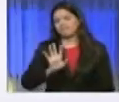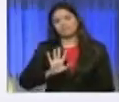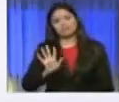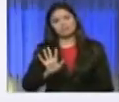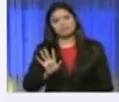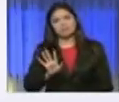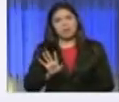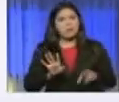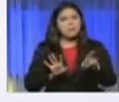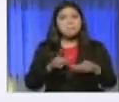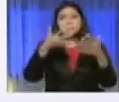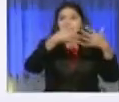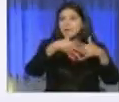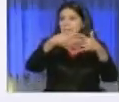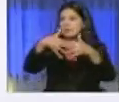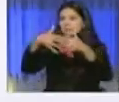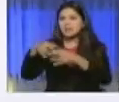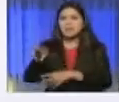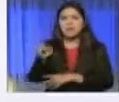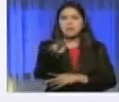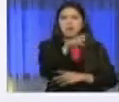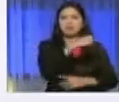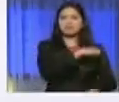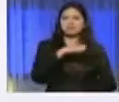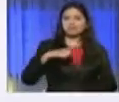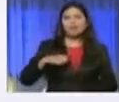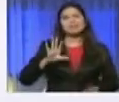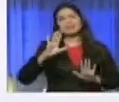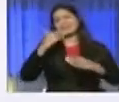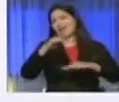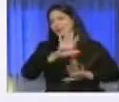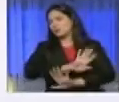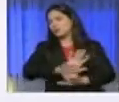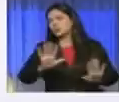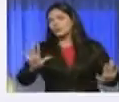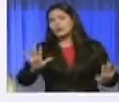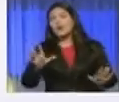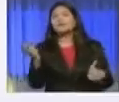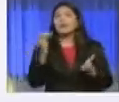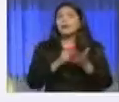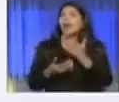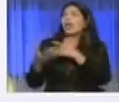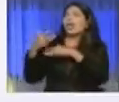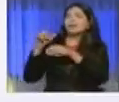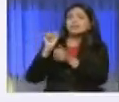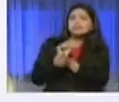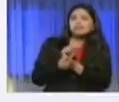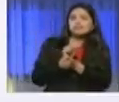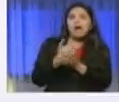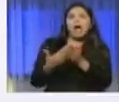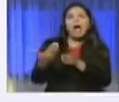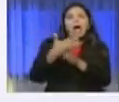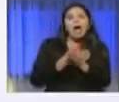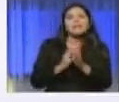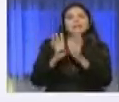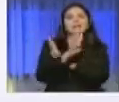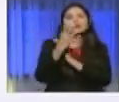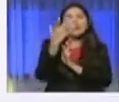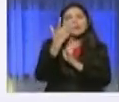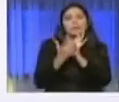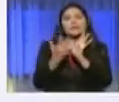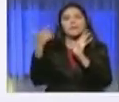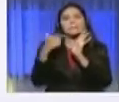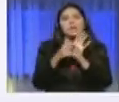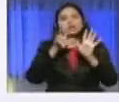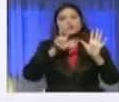Privatizan todo, ya basta. Ya esa etapa, es como que volviéramos a la etapa colonial, previa al 19 de abril de 1810.